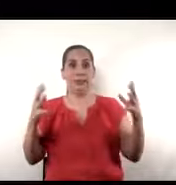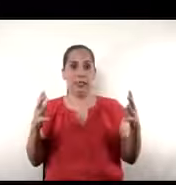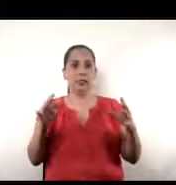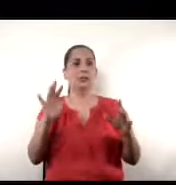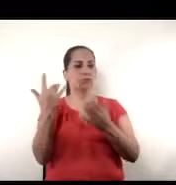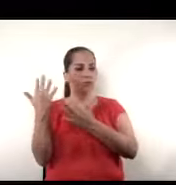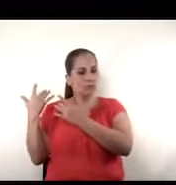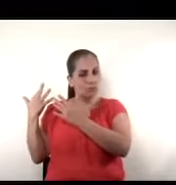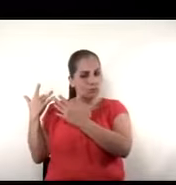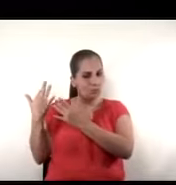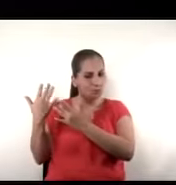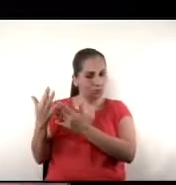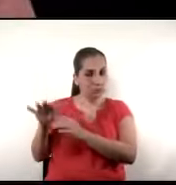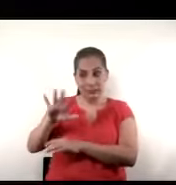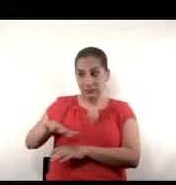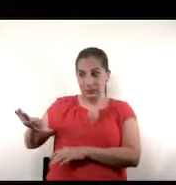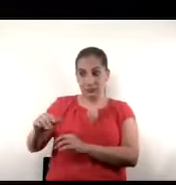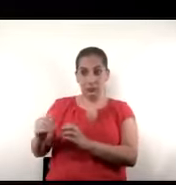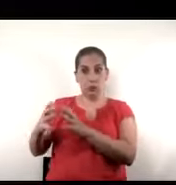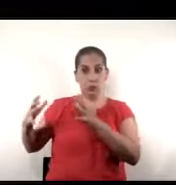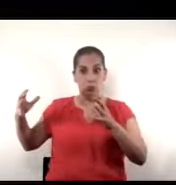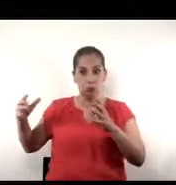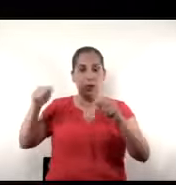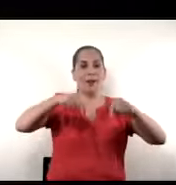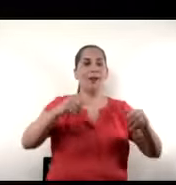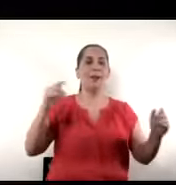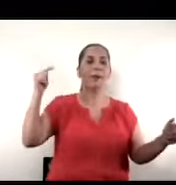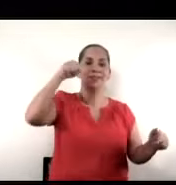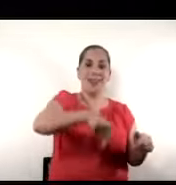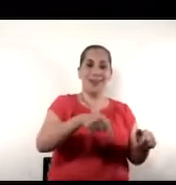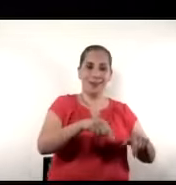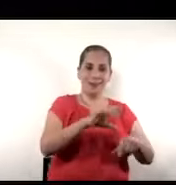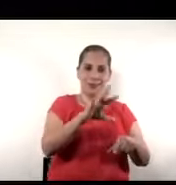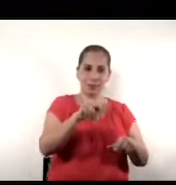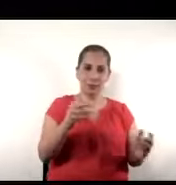que esas tecnologías se masifiquen para que los costos disminuyan,